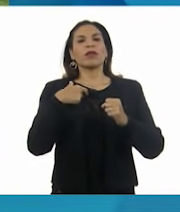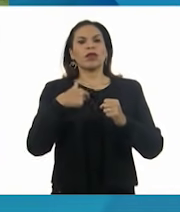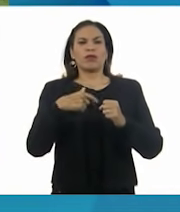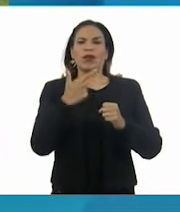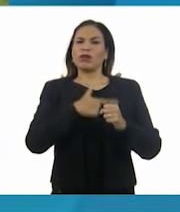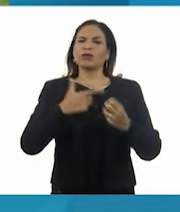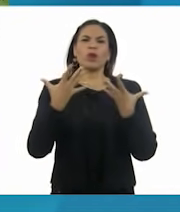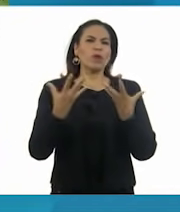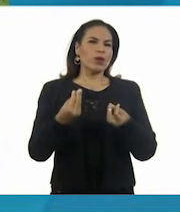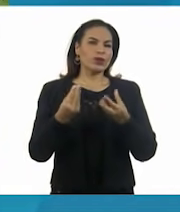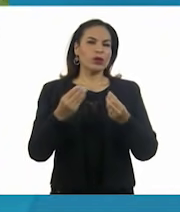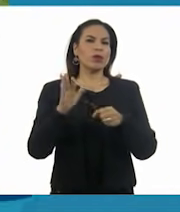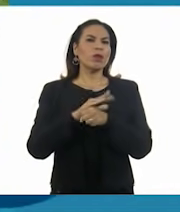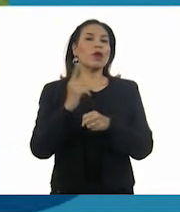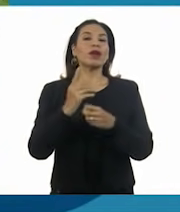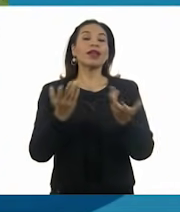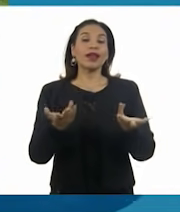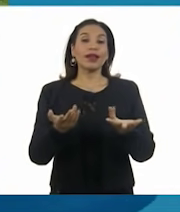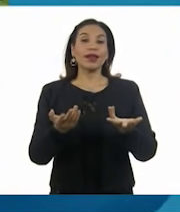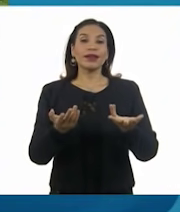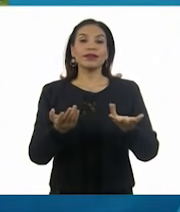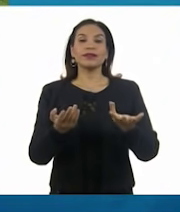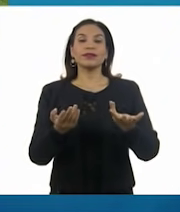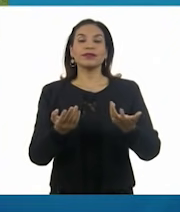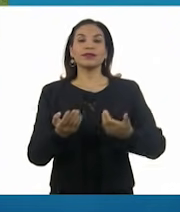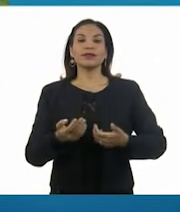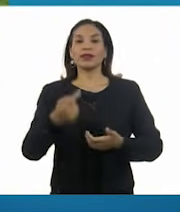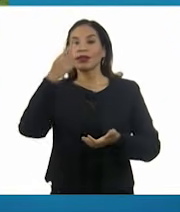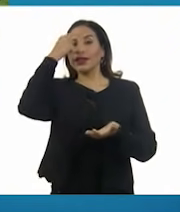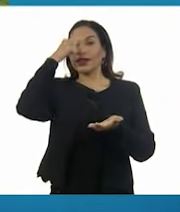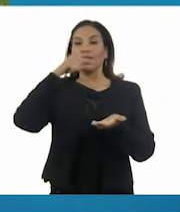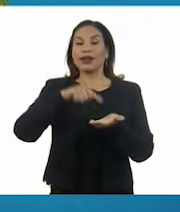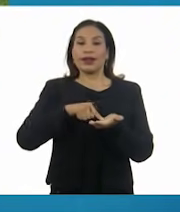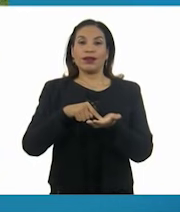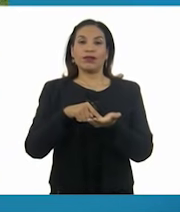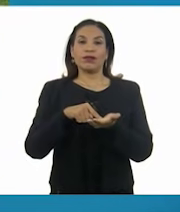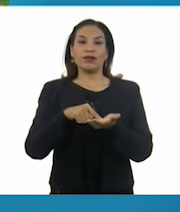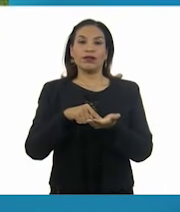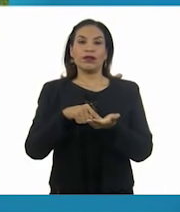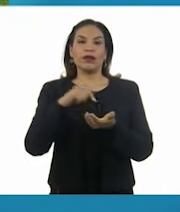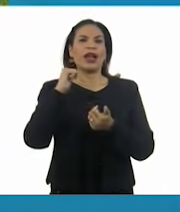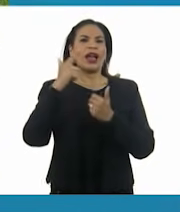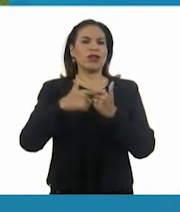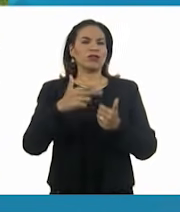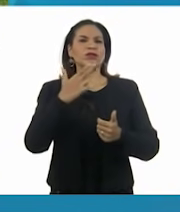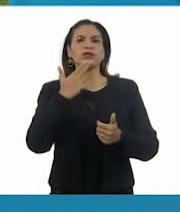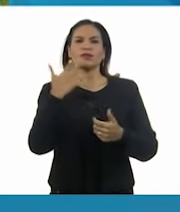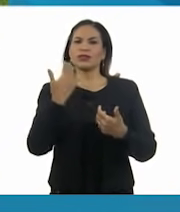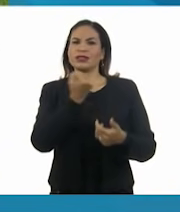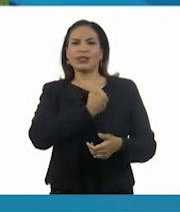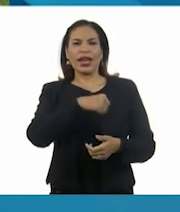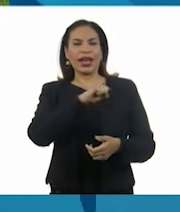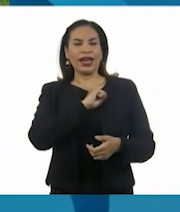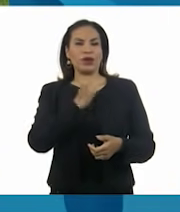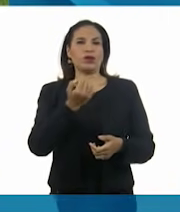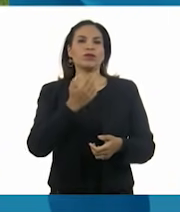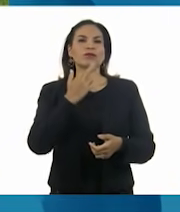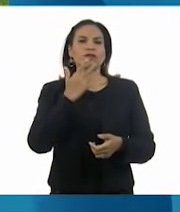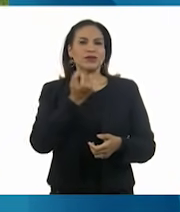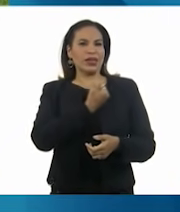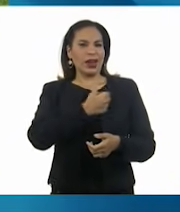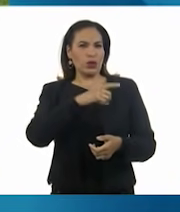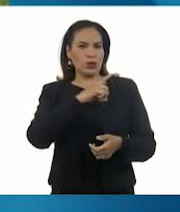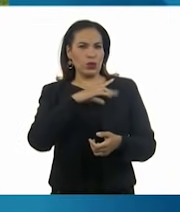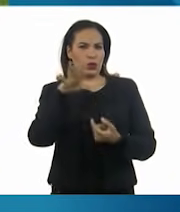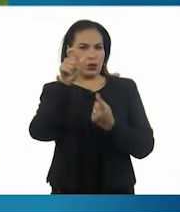mucho porque creo que es algo muy sano, algo muy saludable. Es algo